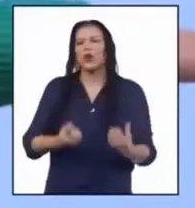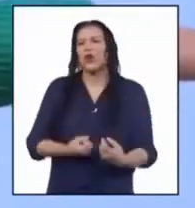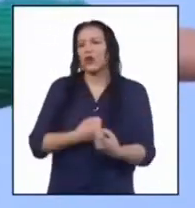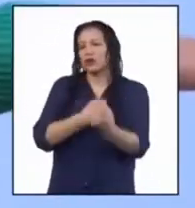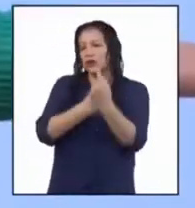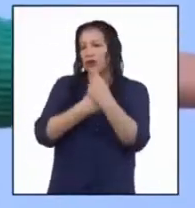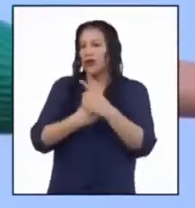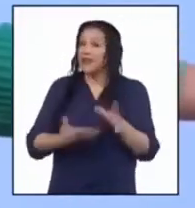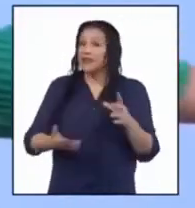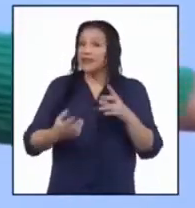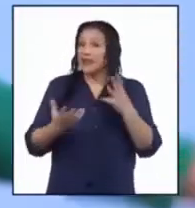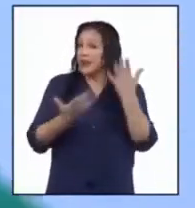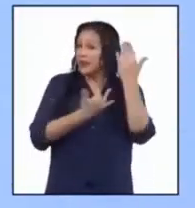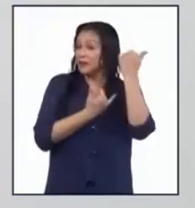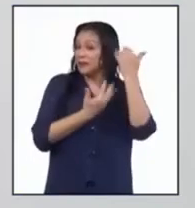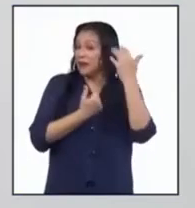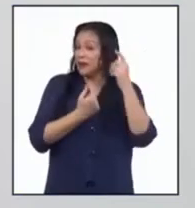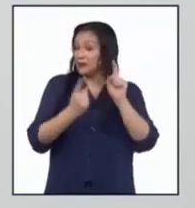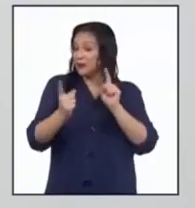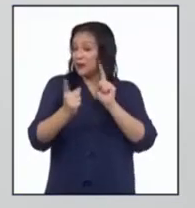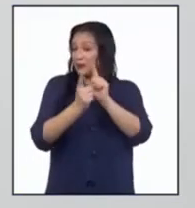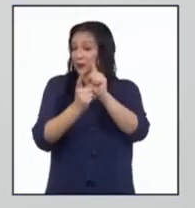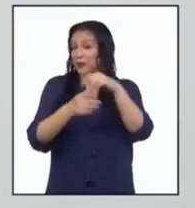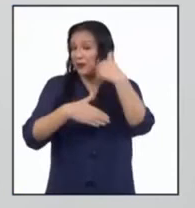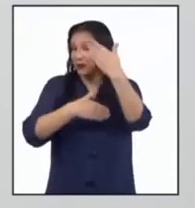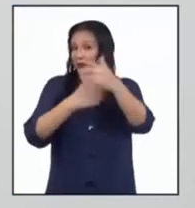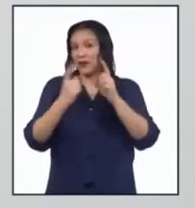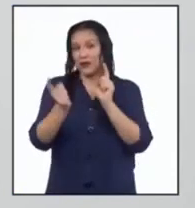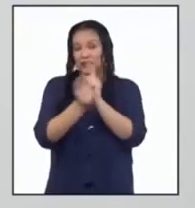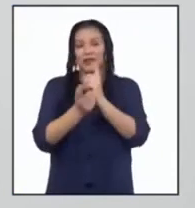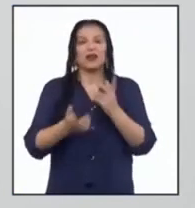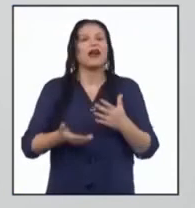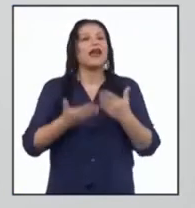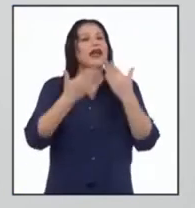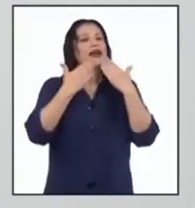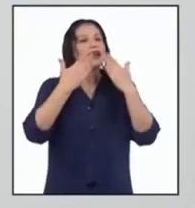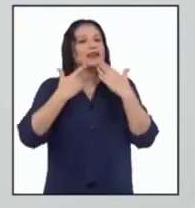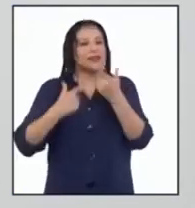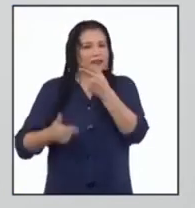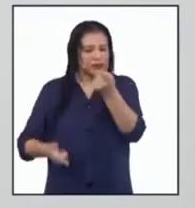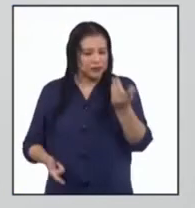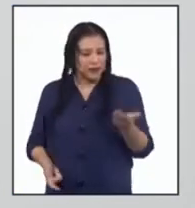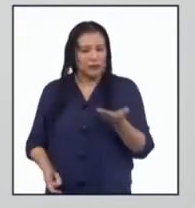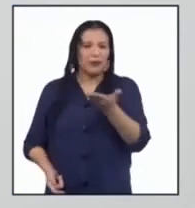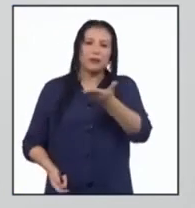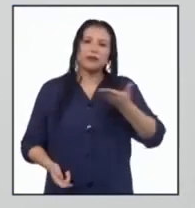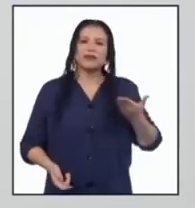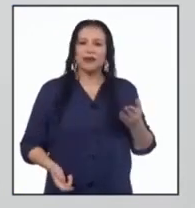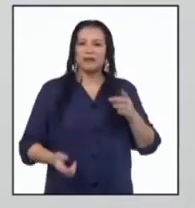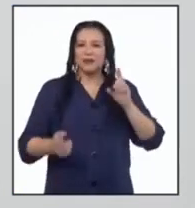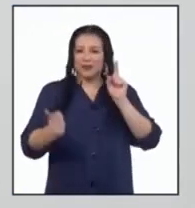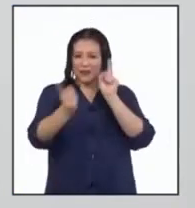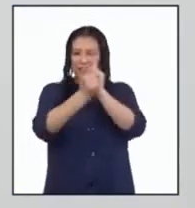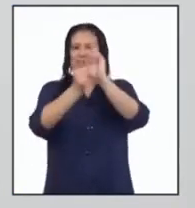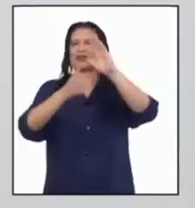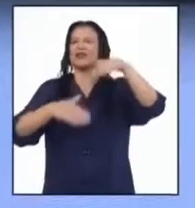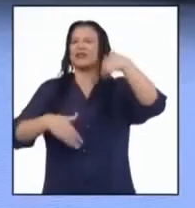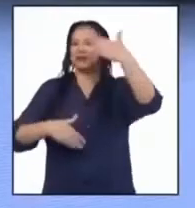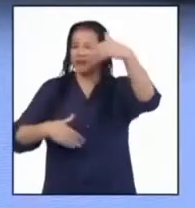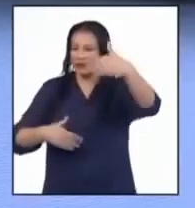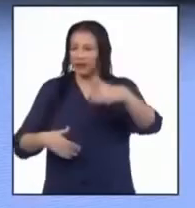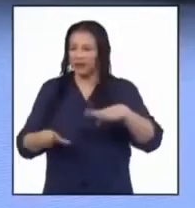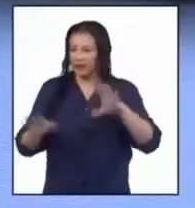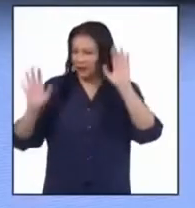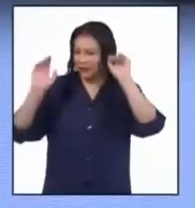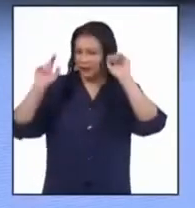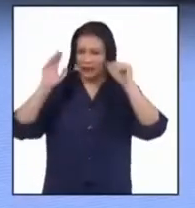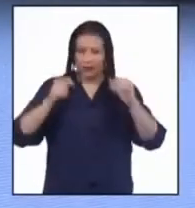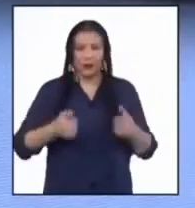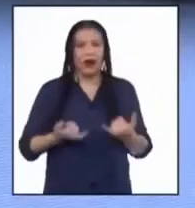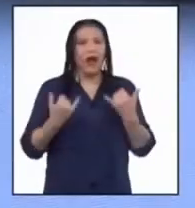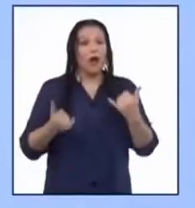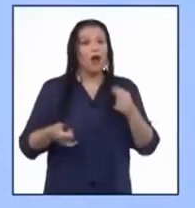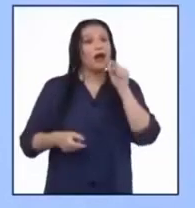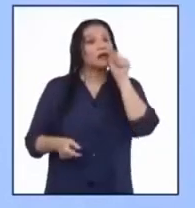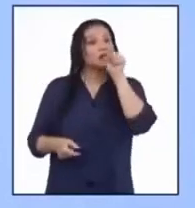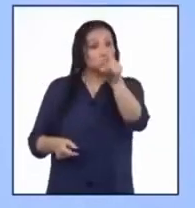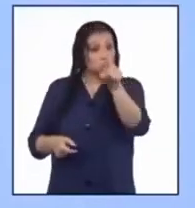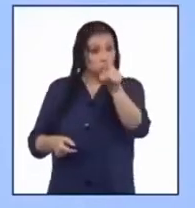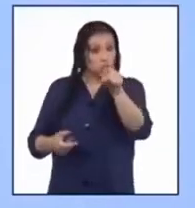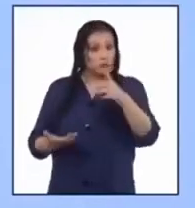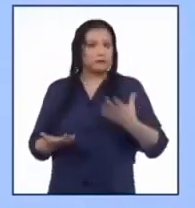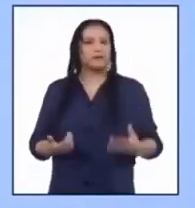la esperamos prontito. Gracias a ustedes por invitarme. Hasta pronto. Ahora te toca a